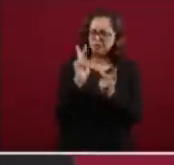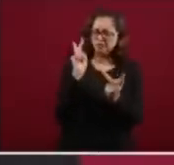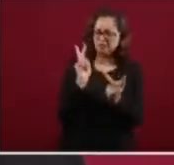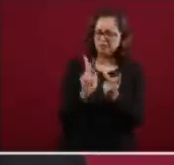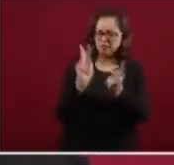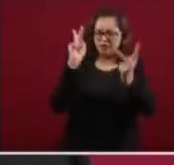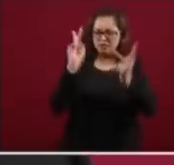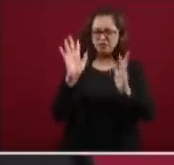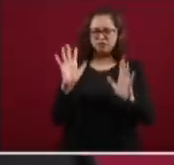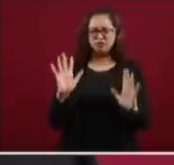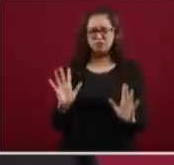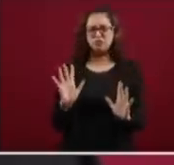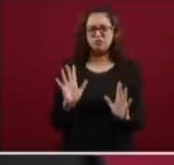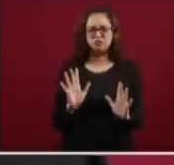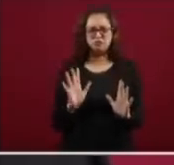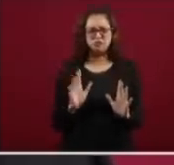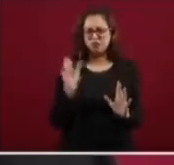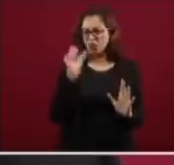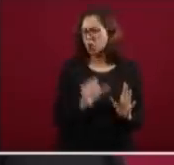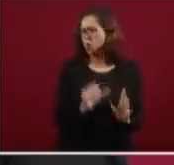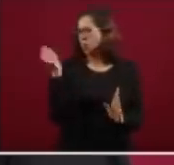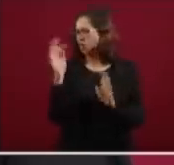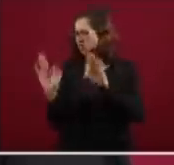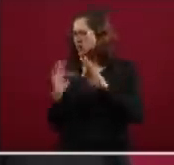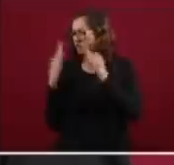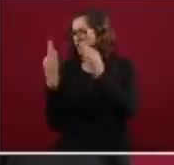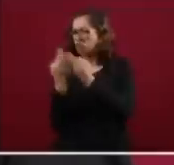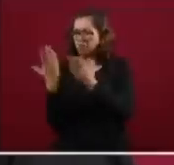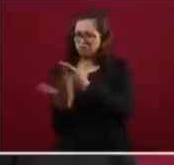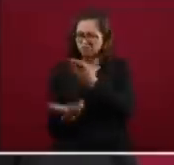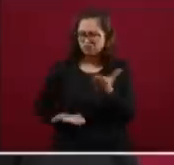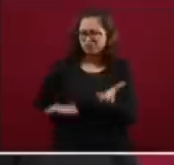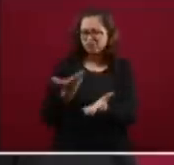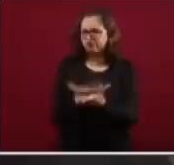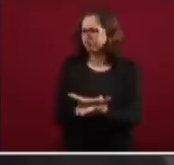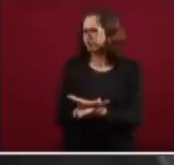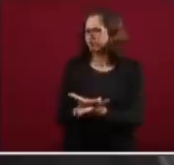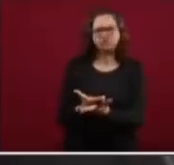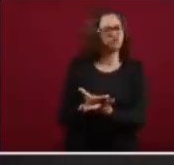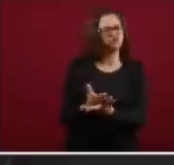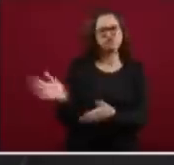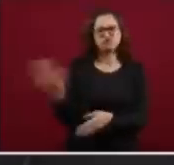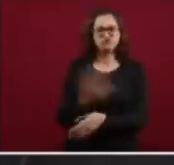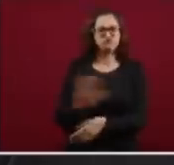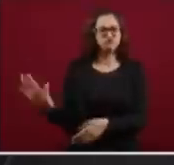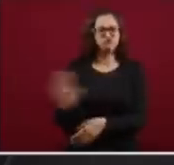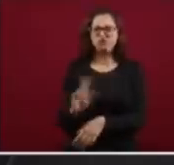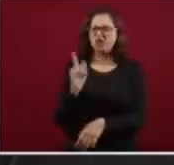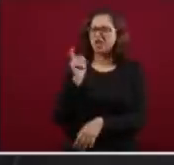todo lo demás que se propusiera era atrás